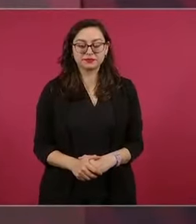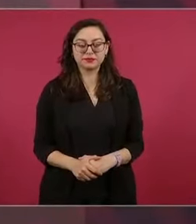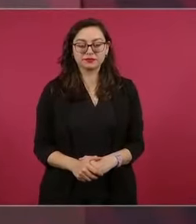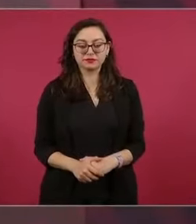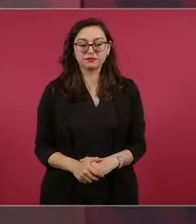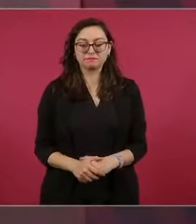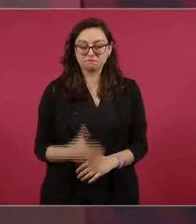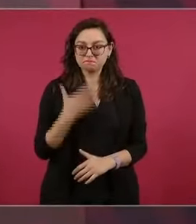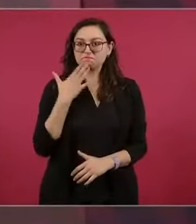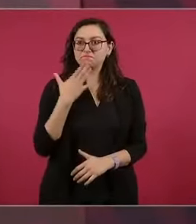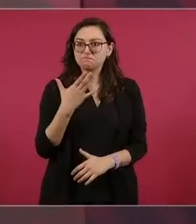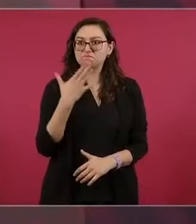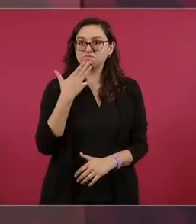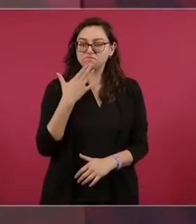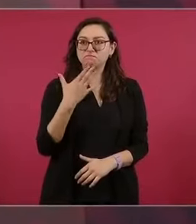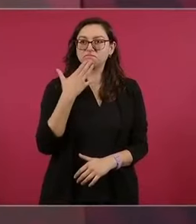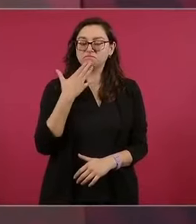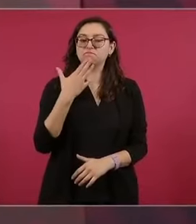Muy bien.